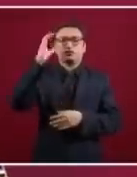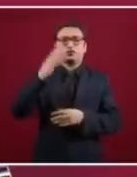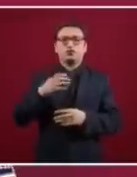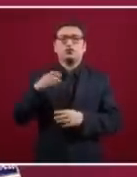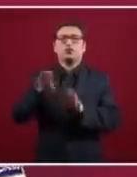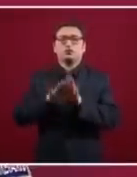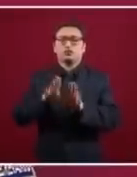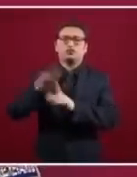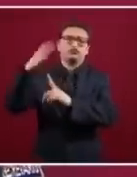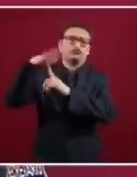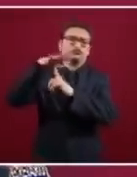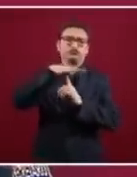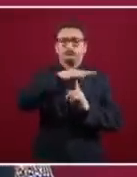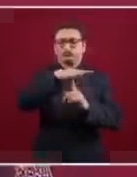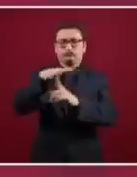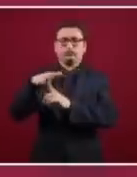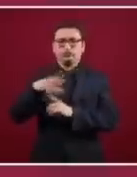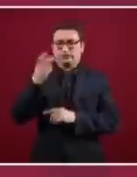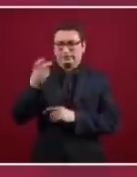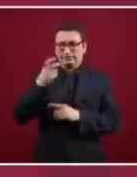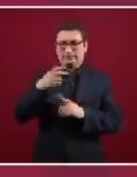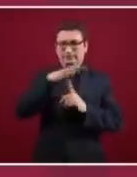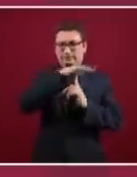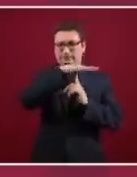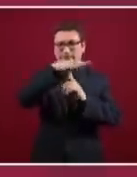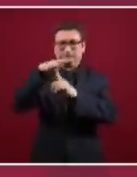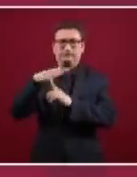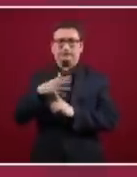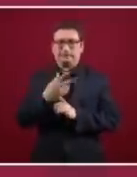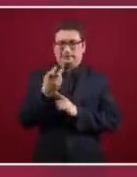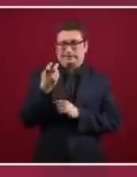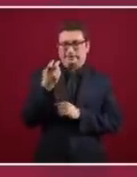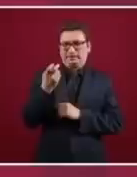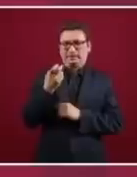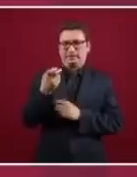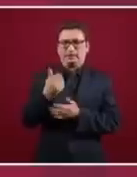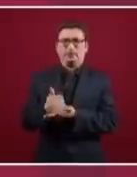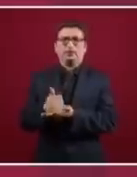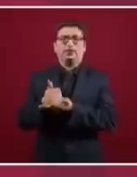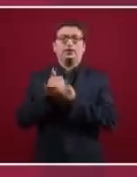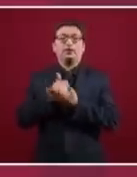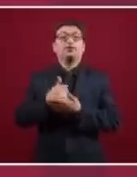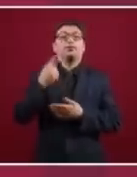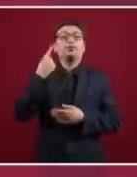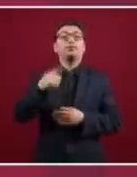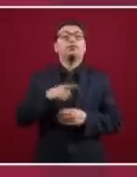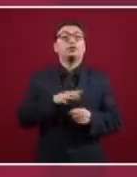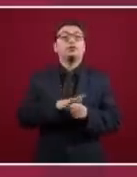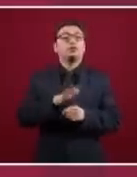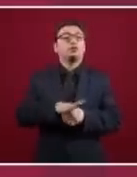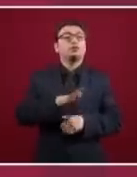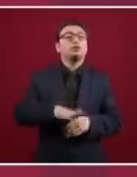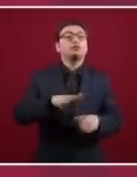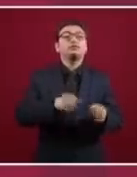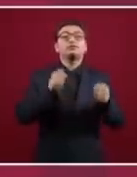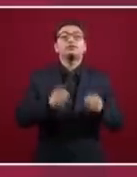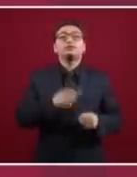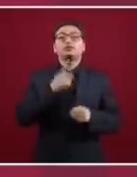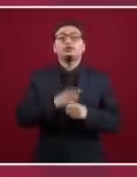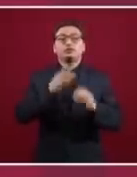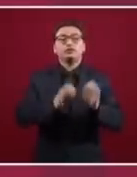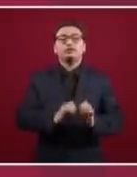ese helicóptero que fue el que el que nos ayudó a darle seguridad a la unidad